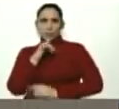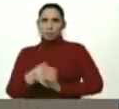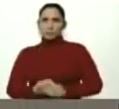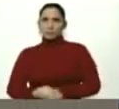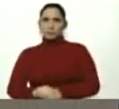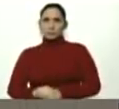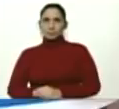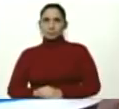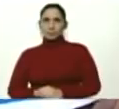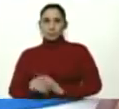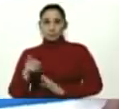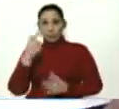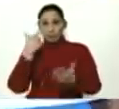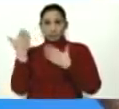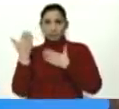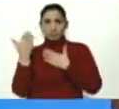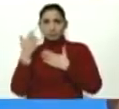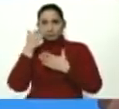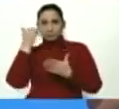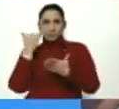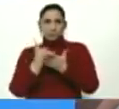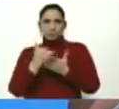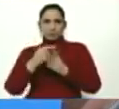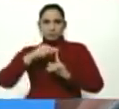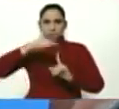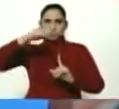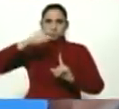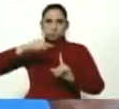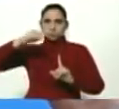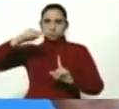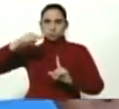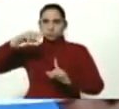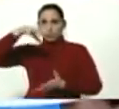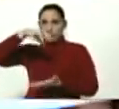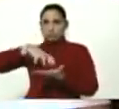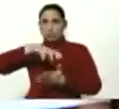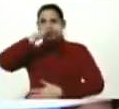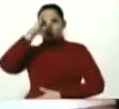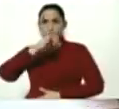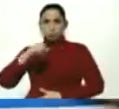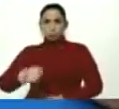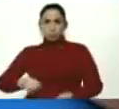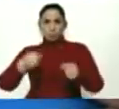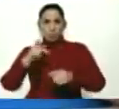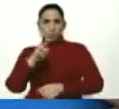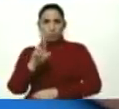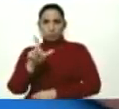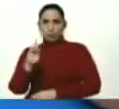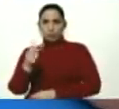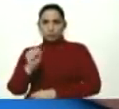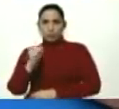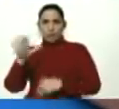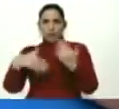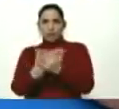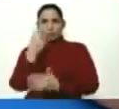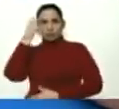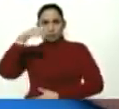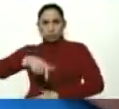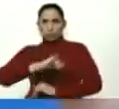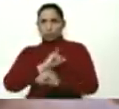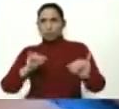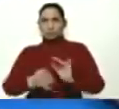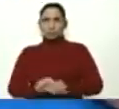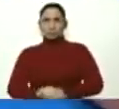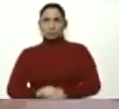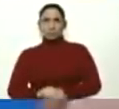esta lámina, miren cómo va creciendo el caso del estado Zulia, del mercado de las pulgas. Y a la fecha ya